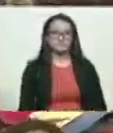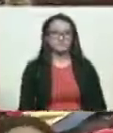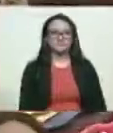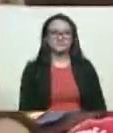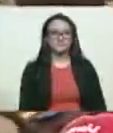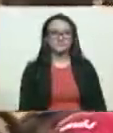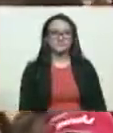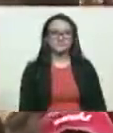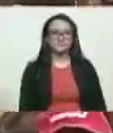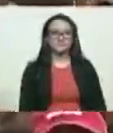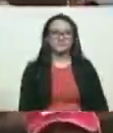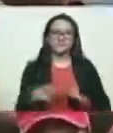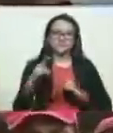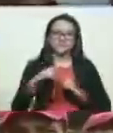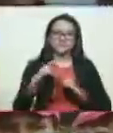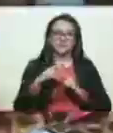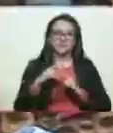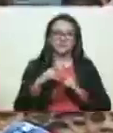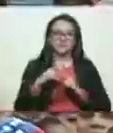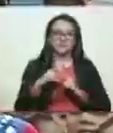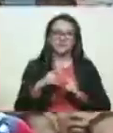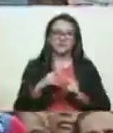a la carga táchira